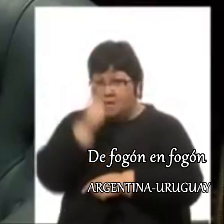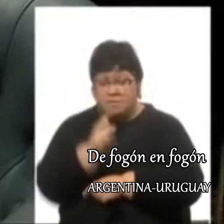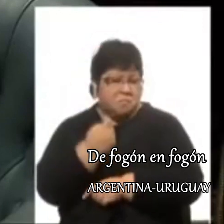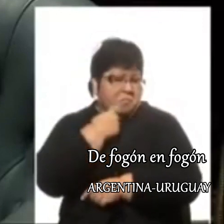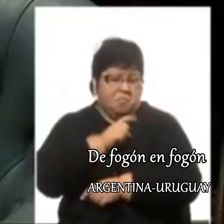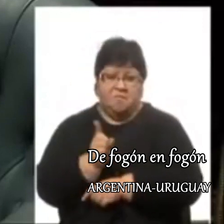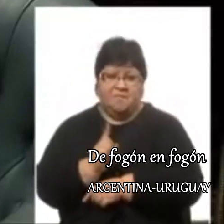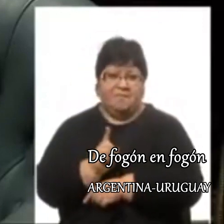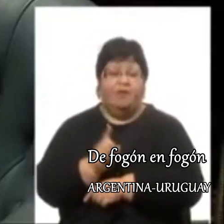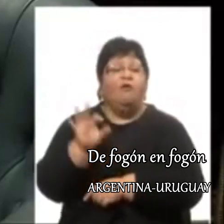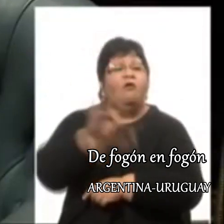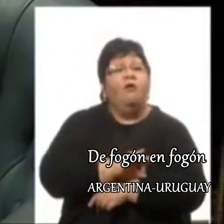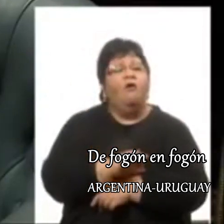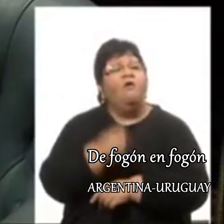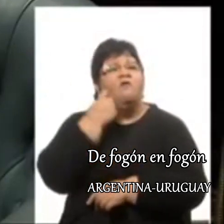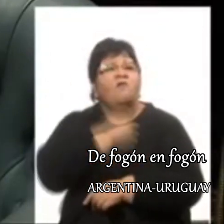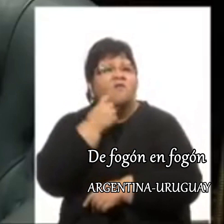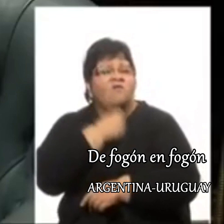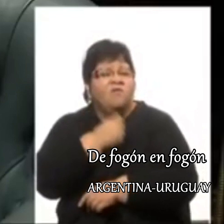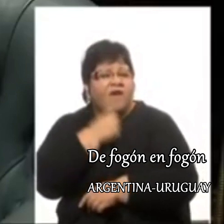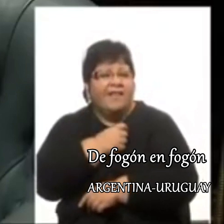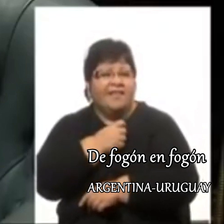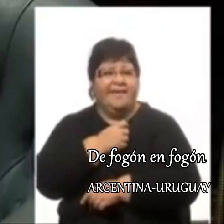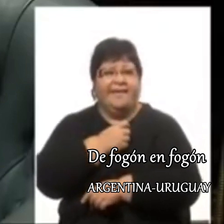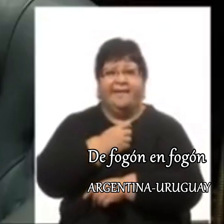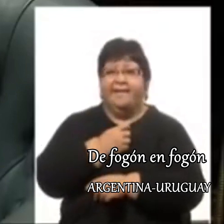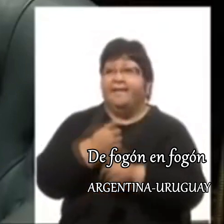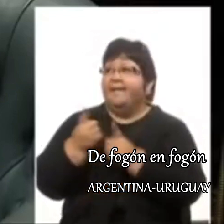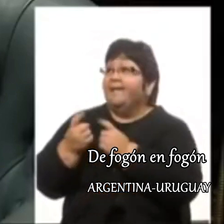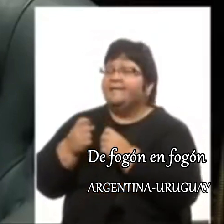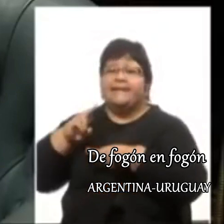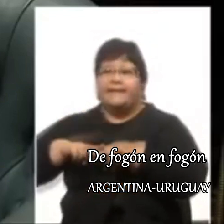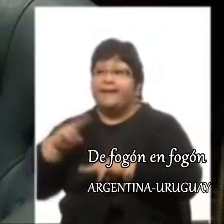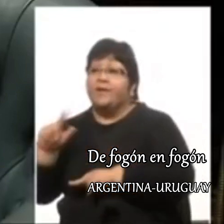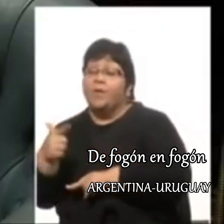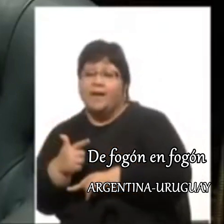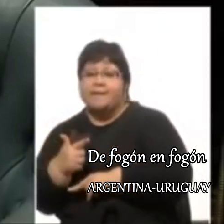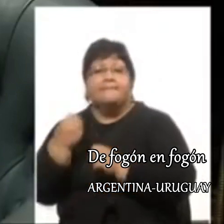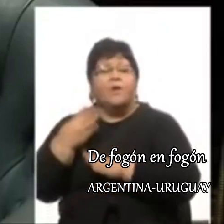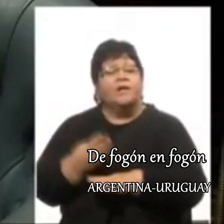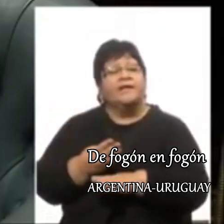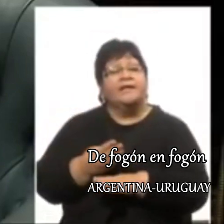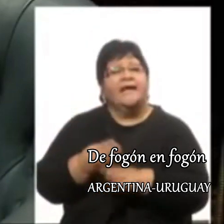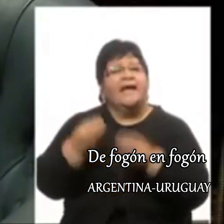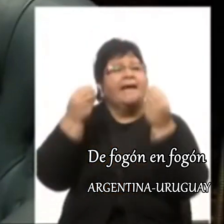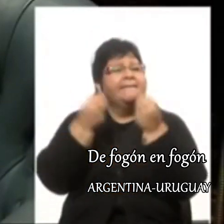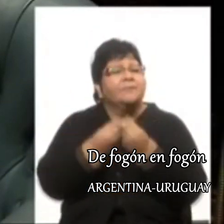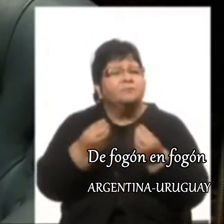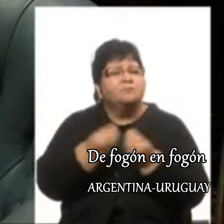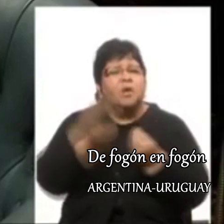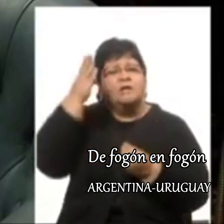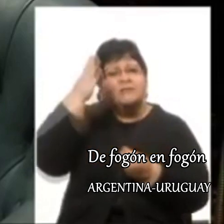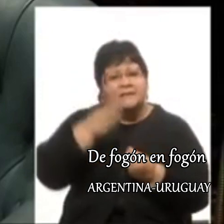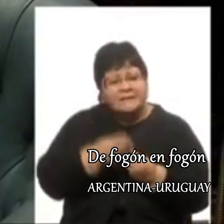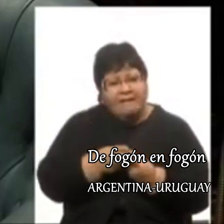la falta de cobertura que tampoco es el caso de uruguay donde ya el 78 por ciento de las conexiones a internet son de fibra